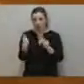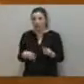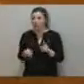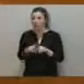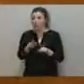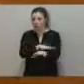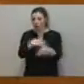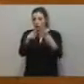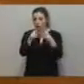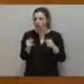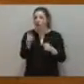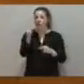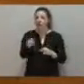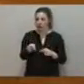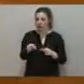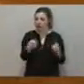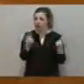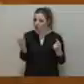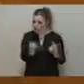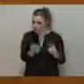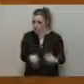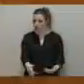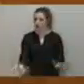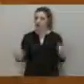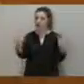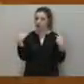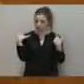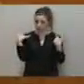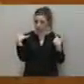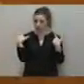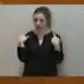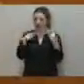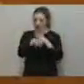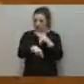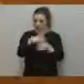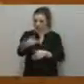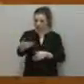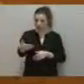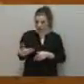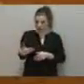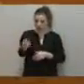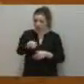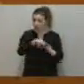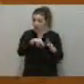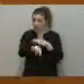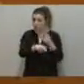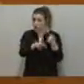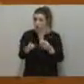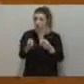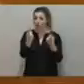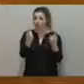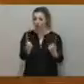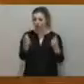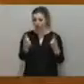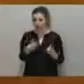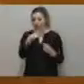asturiano también le toca y es responsable de la nefasta gestión y la falta de recursos necesarios para garantizar